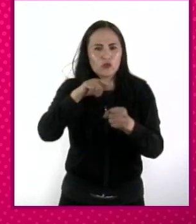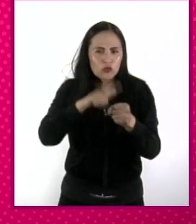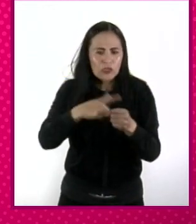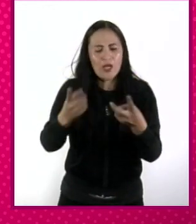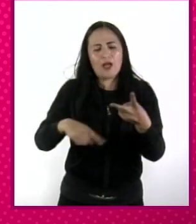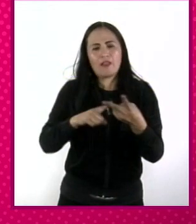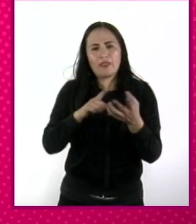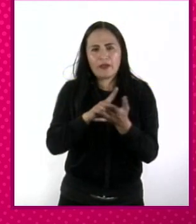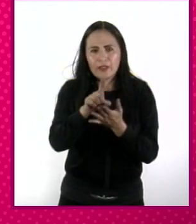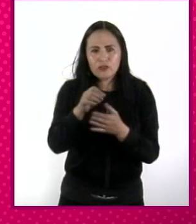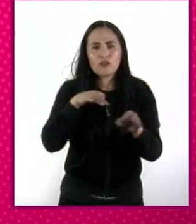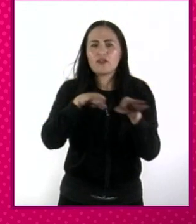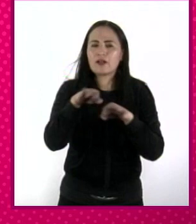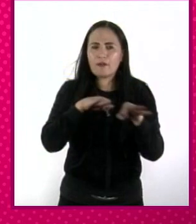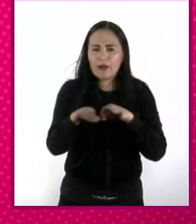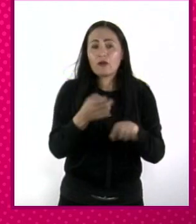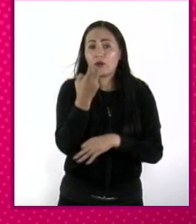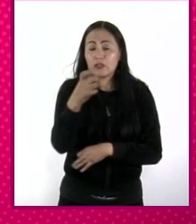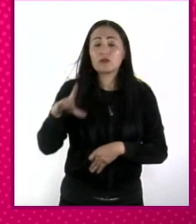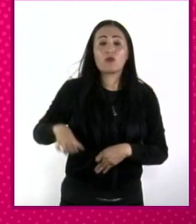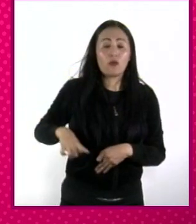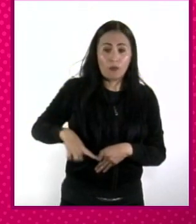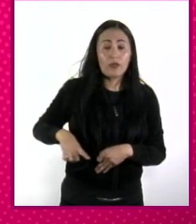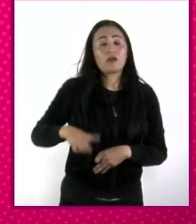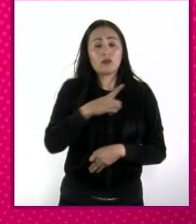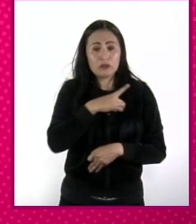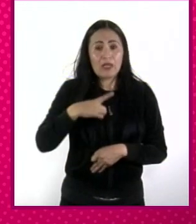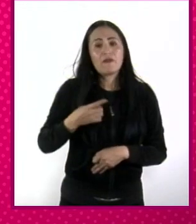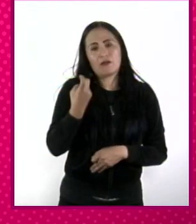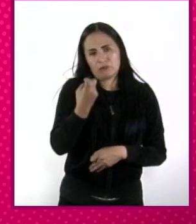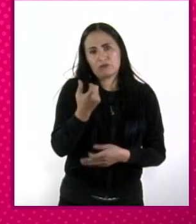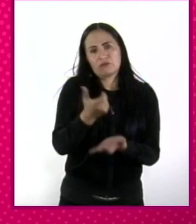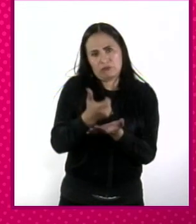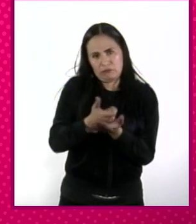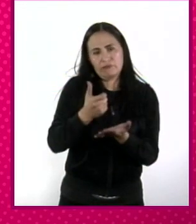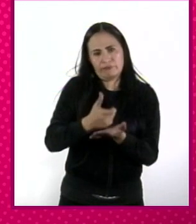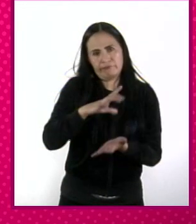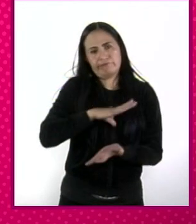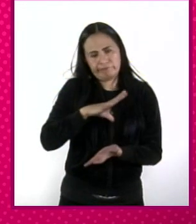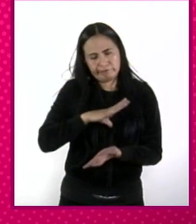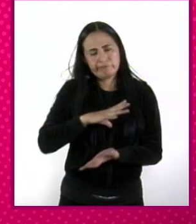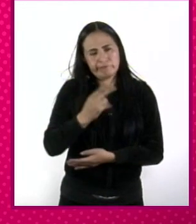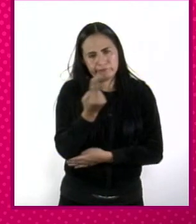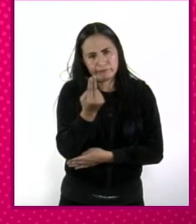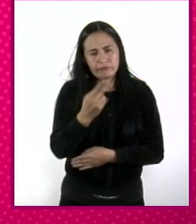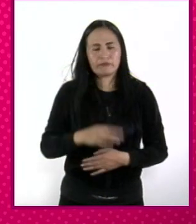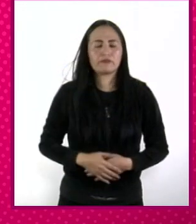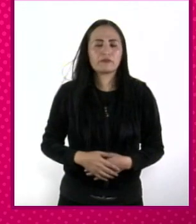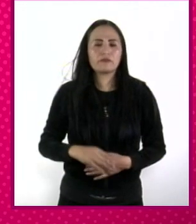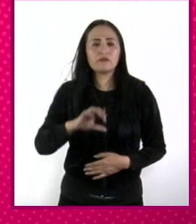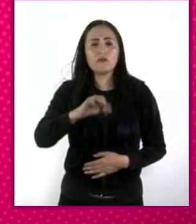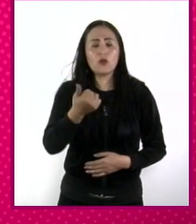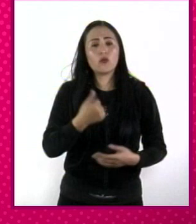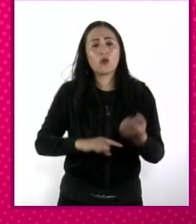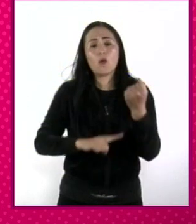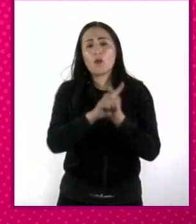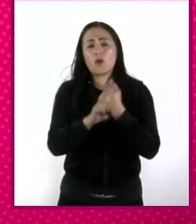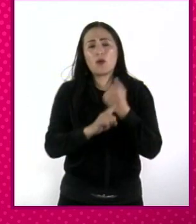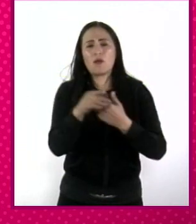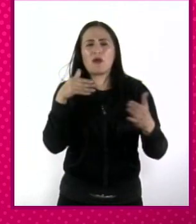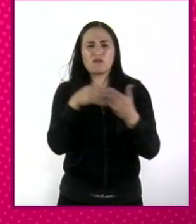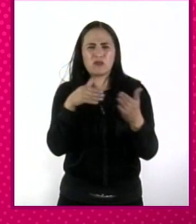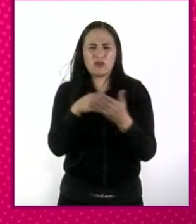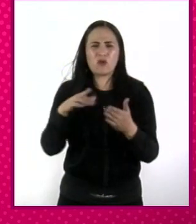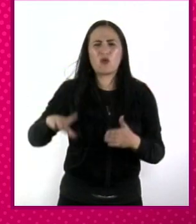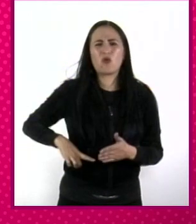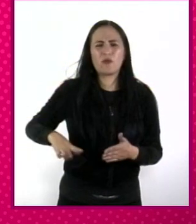laborales. Para eso los estados necesitan tener recursos. Otro de los retos para poder conseguir estados de